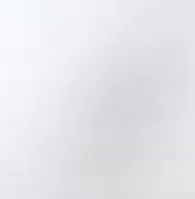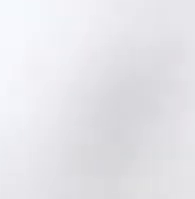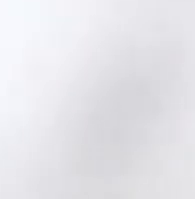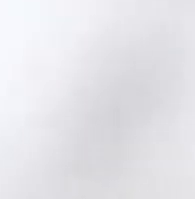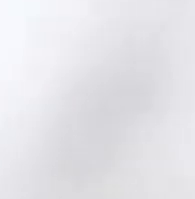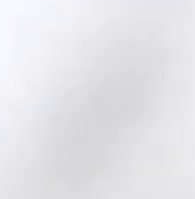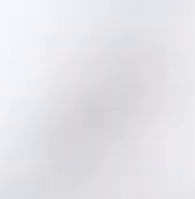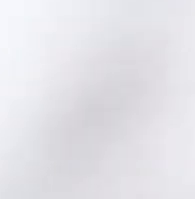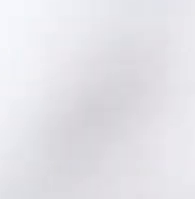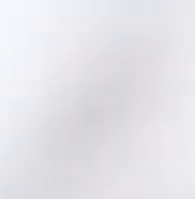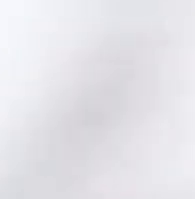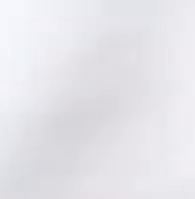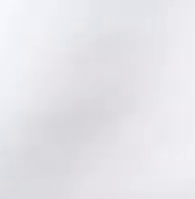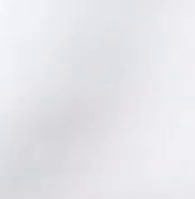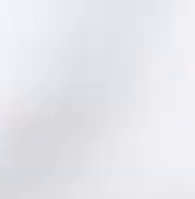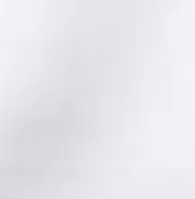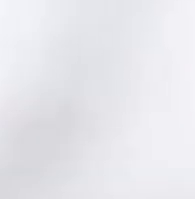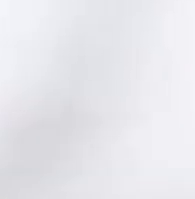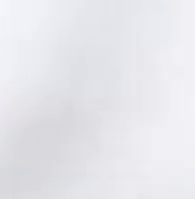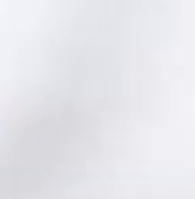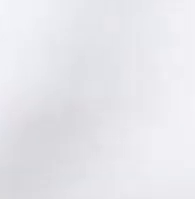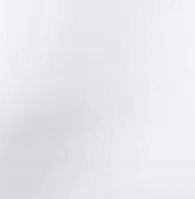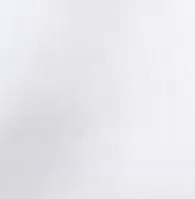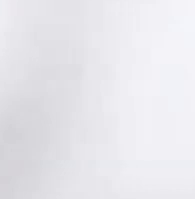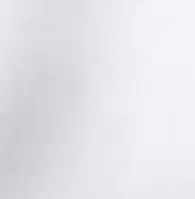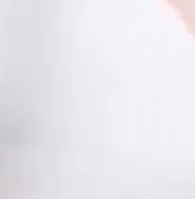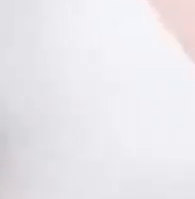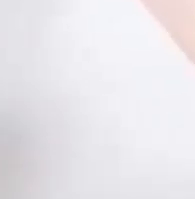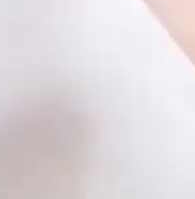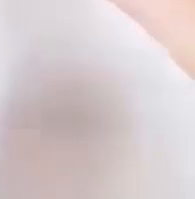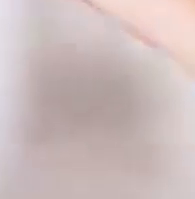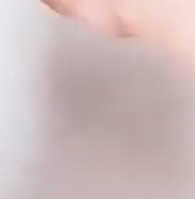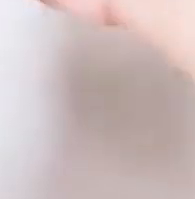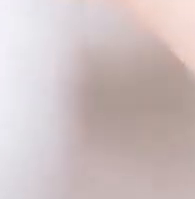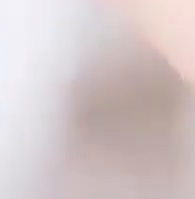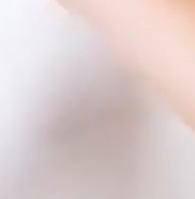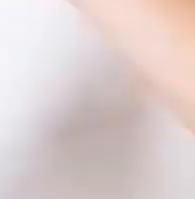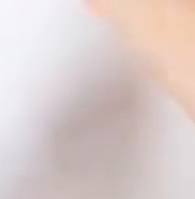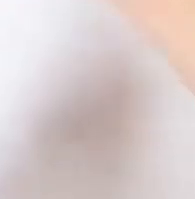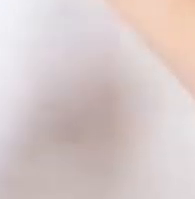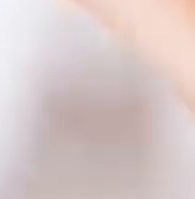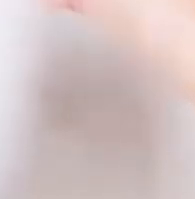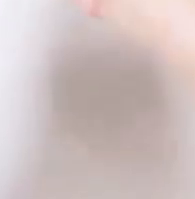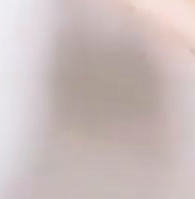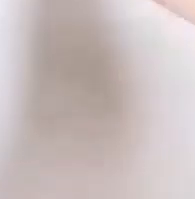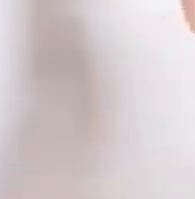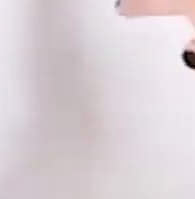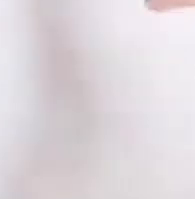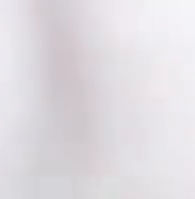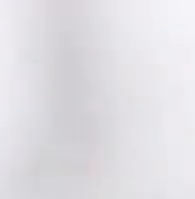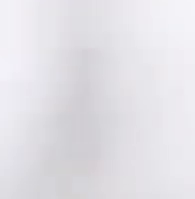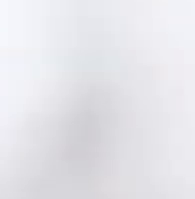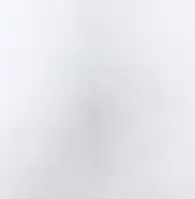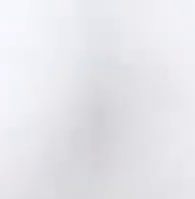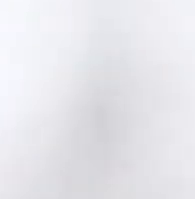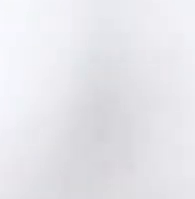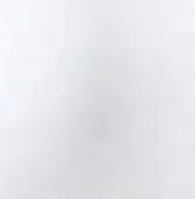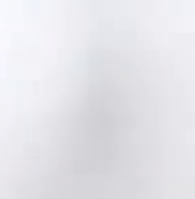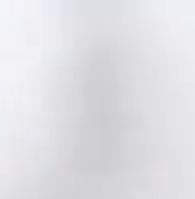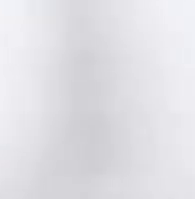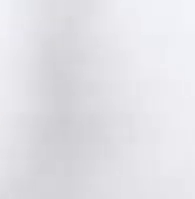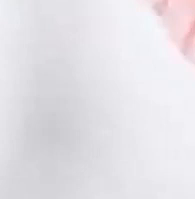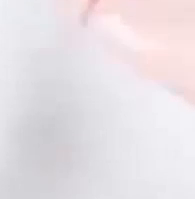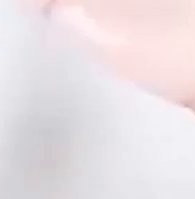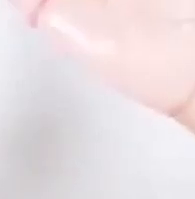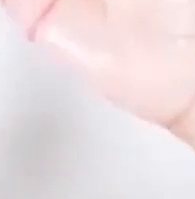Este procedimiento tendrá una duración de 40 a 60 segundos. Mójese las manos. Deposite en la palma de la mano una cantidad de